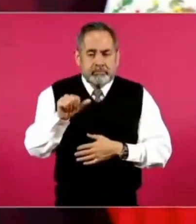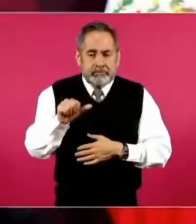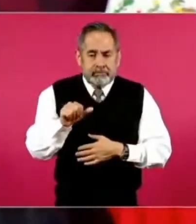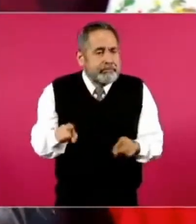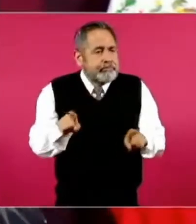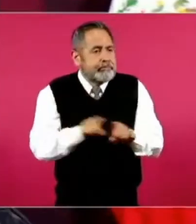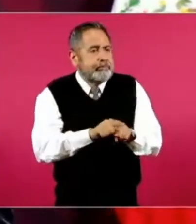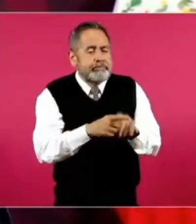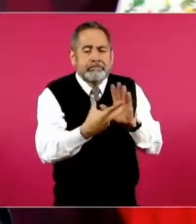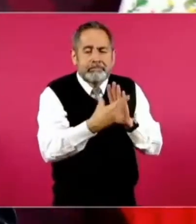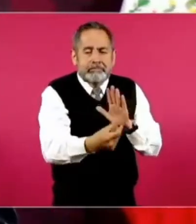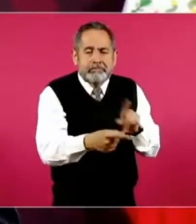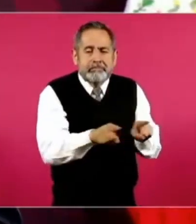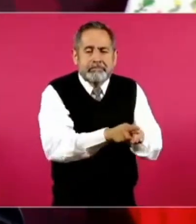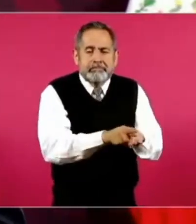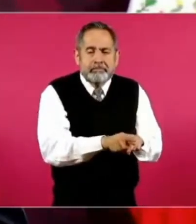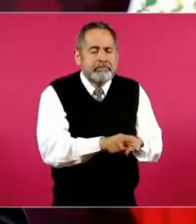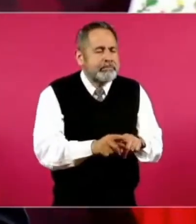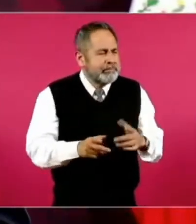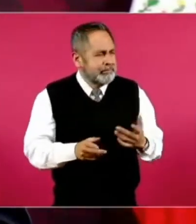mismo.